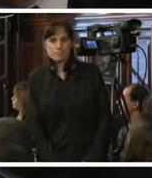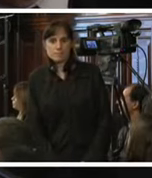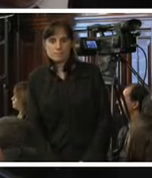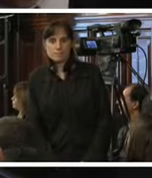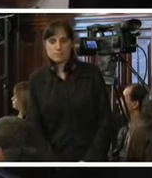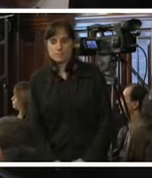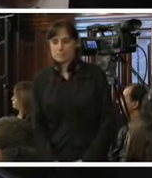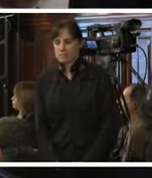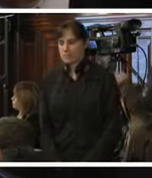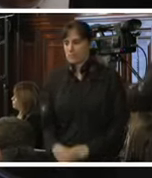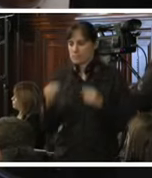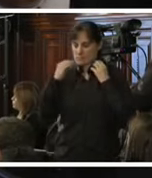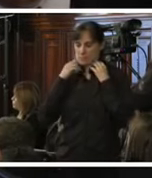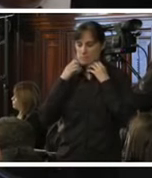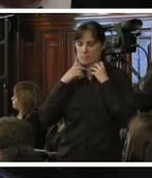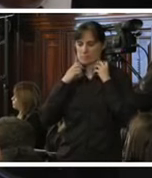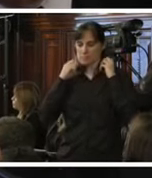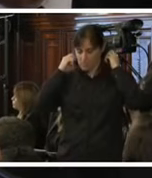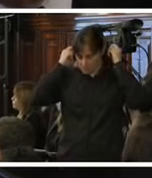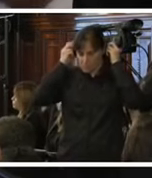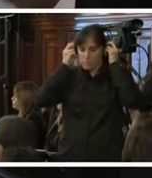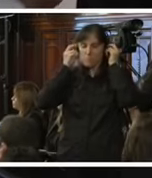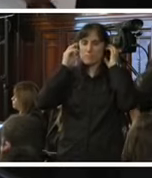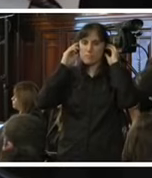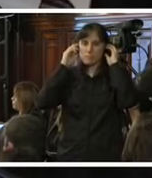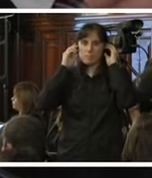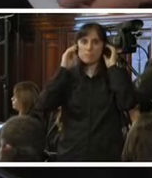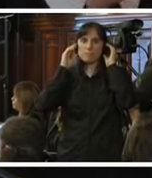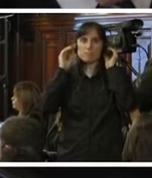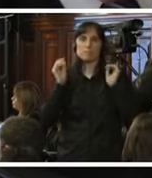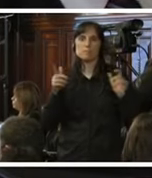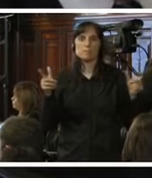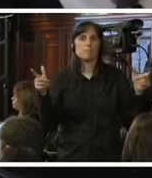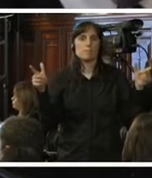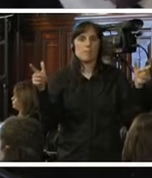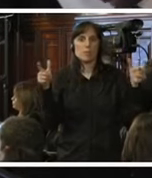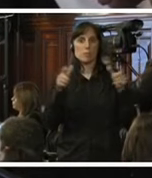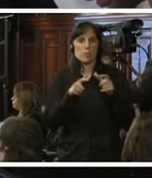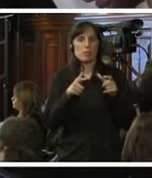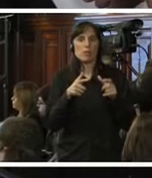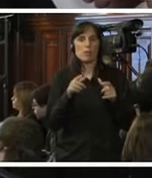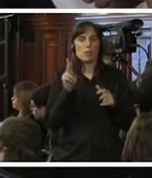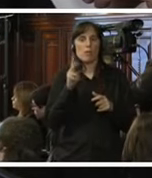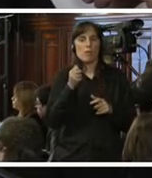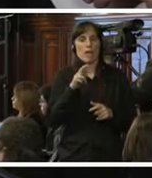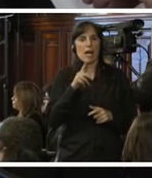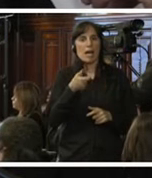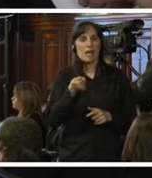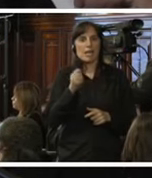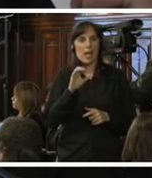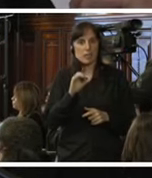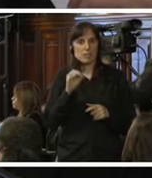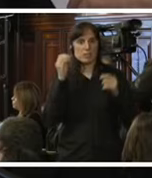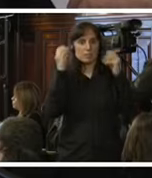Commissioner Esco. Will Commissioner Vargas Silva, now it's your turn. Sí, muchas